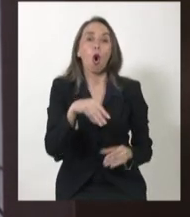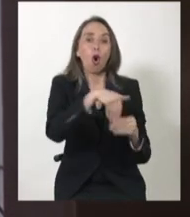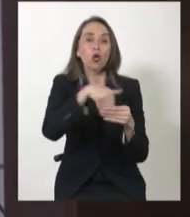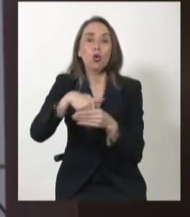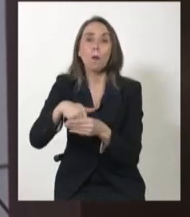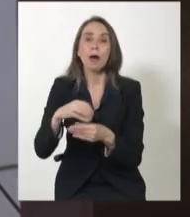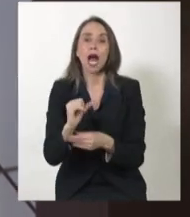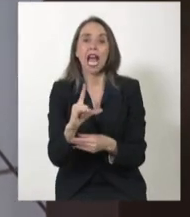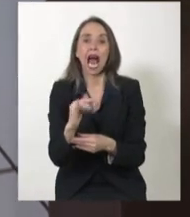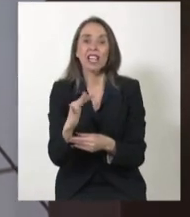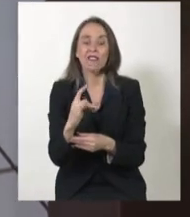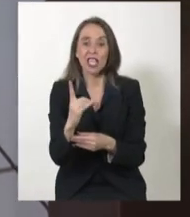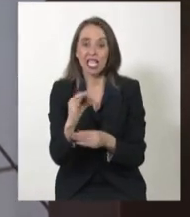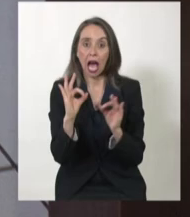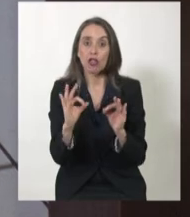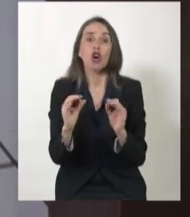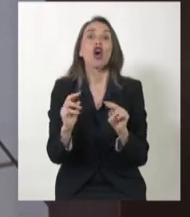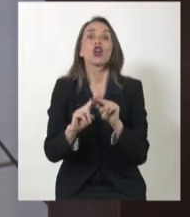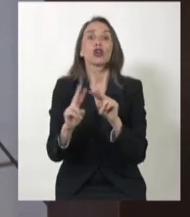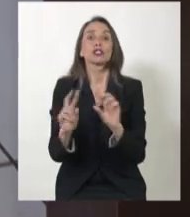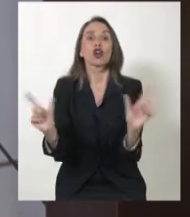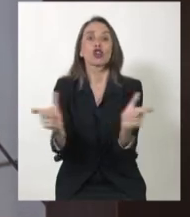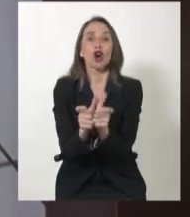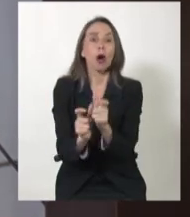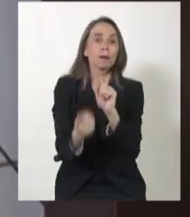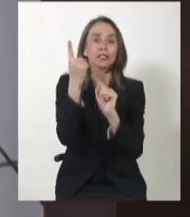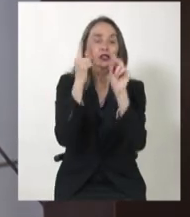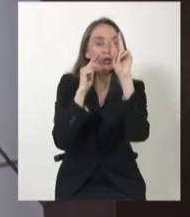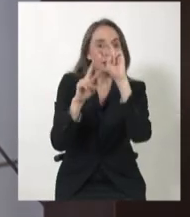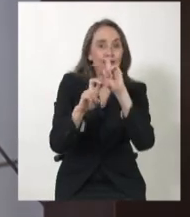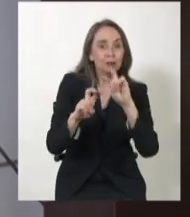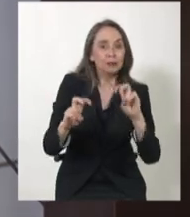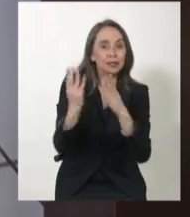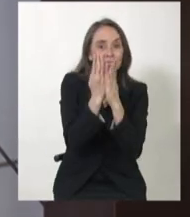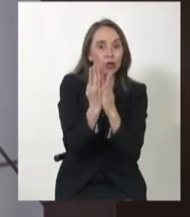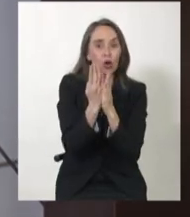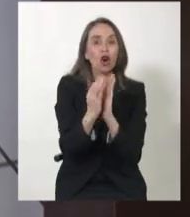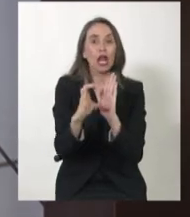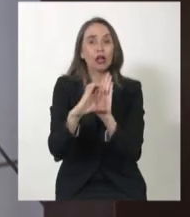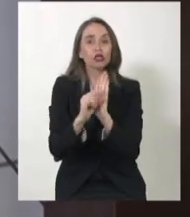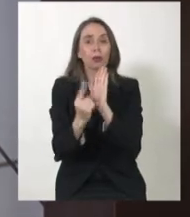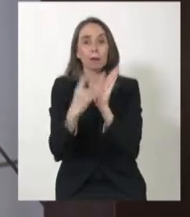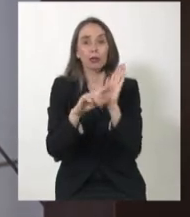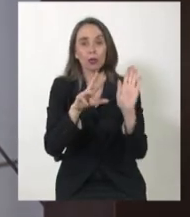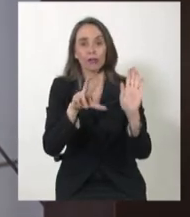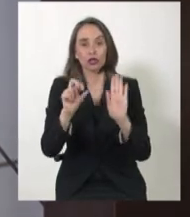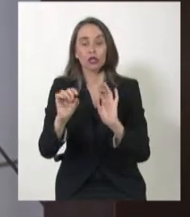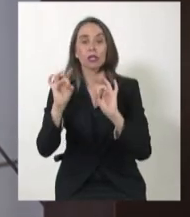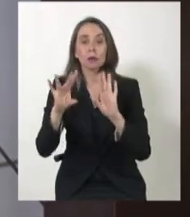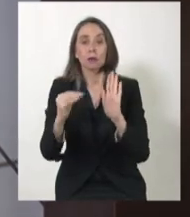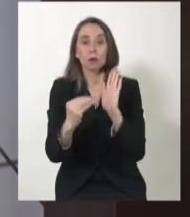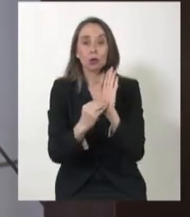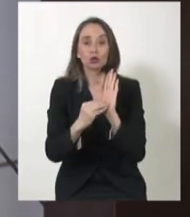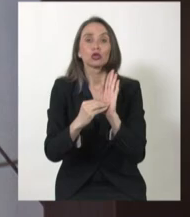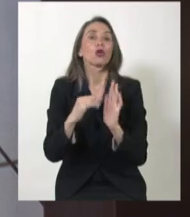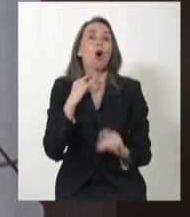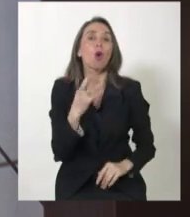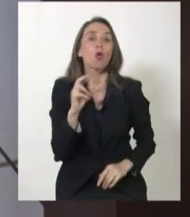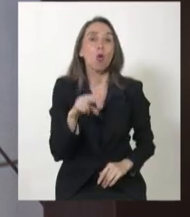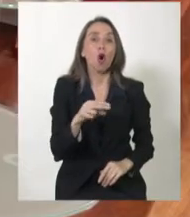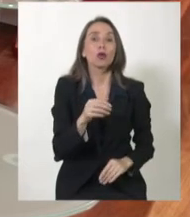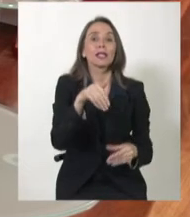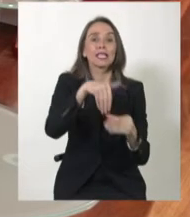fueron establecidas por la comisión de estudio, la primera comisión de estudio de la constitución del 80, pero con un quórum de mayoría